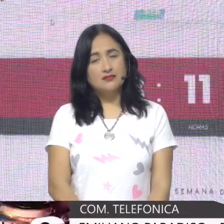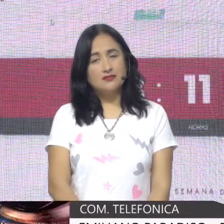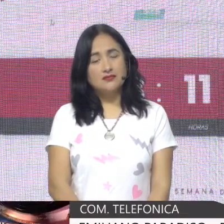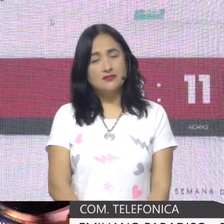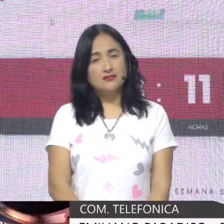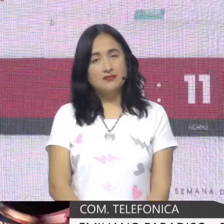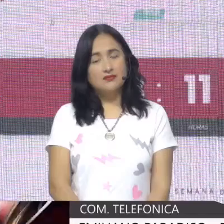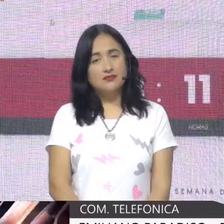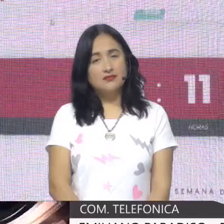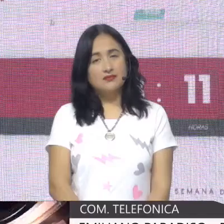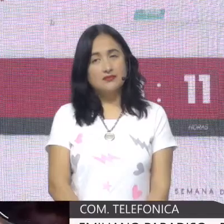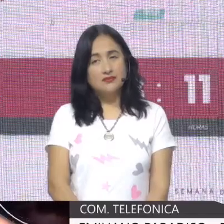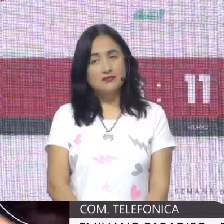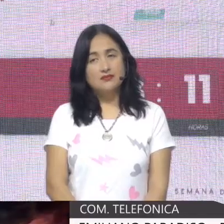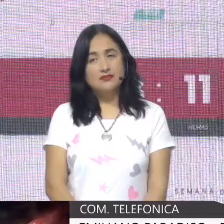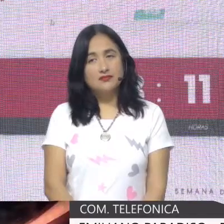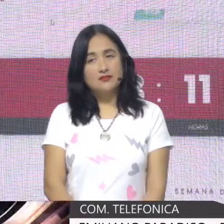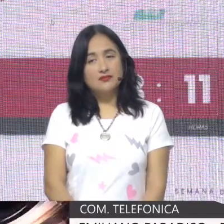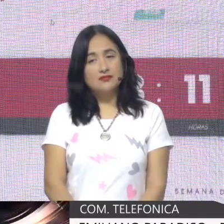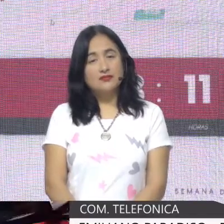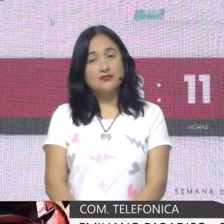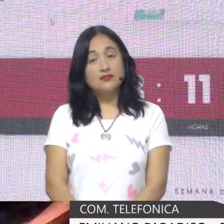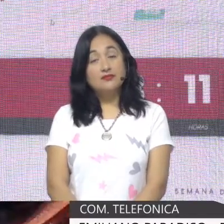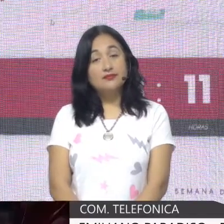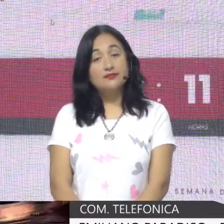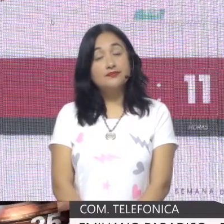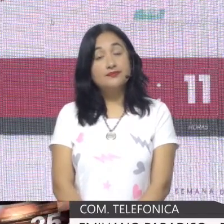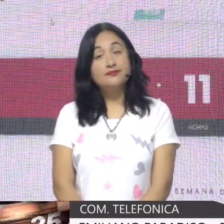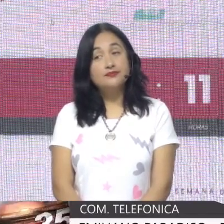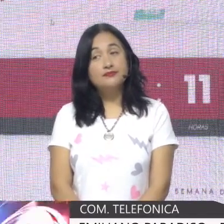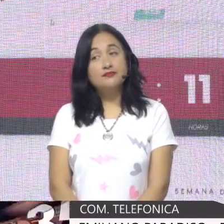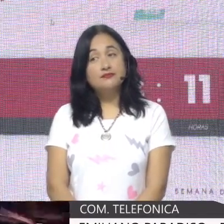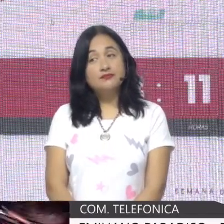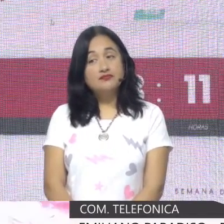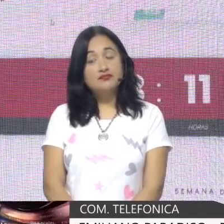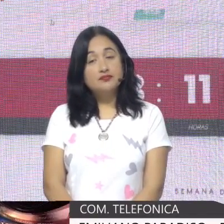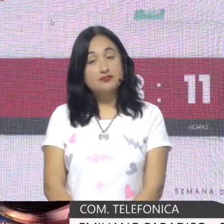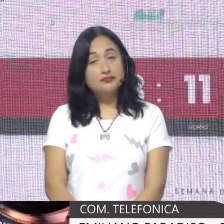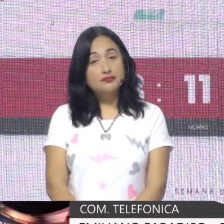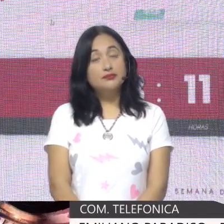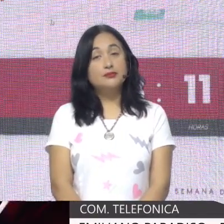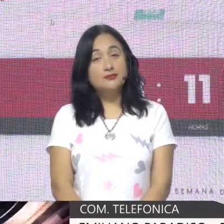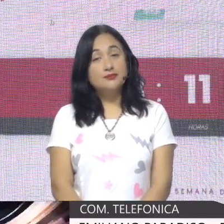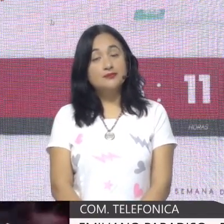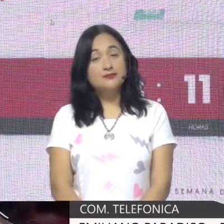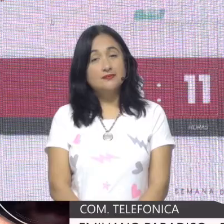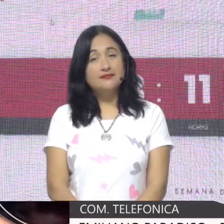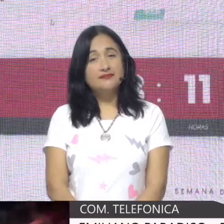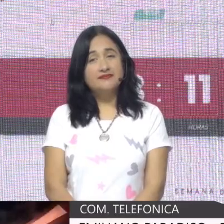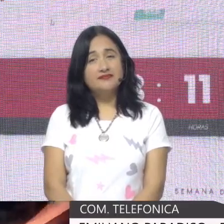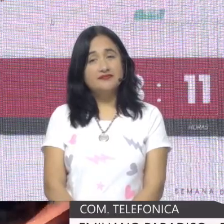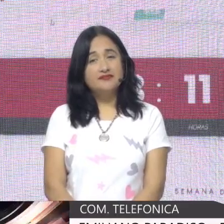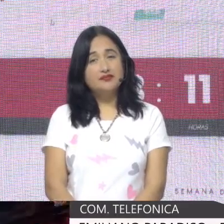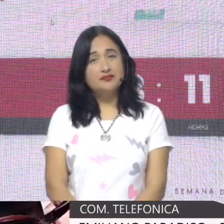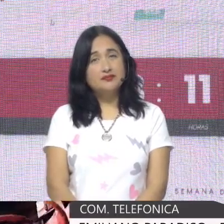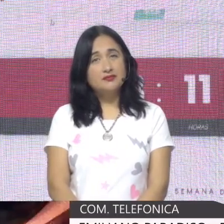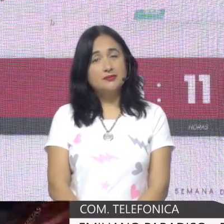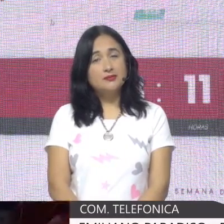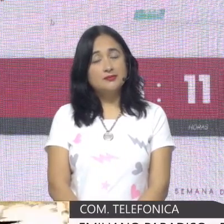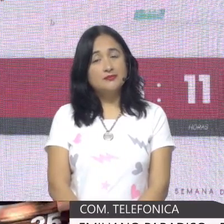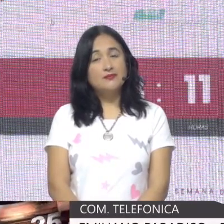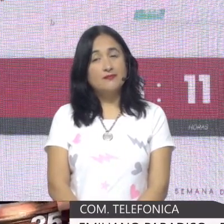atractiva para el día 21, arrancando en la mañana con la reinauguración de la Casa de Juventudes, uh-huh, que es donde yo estoy